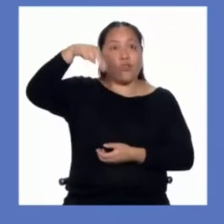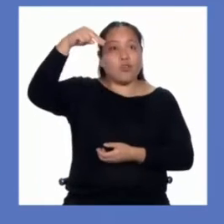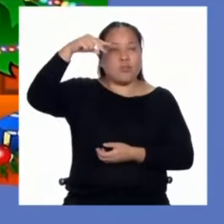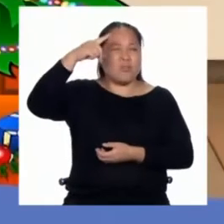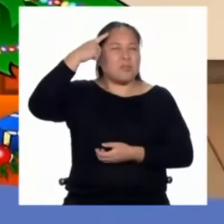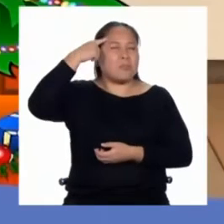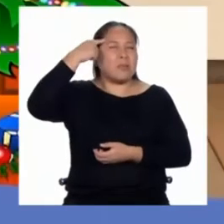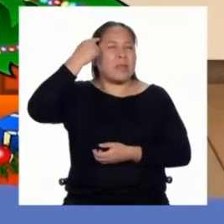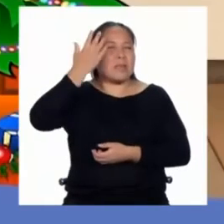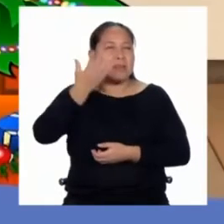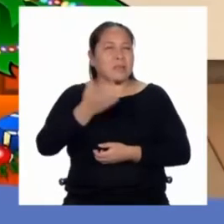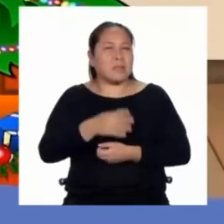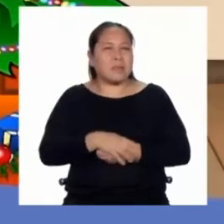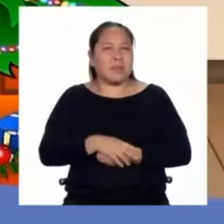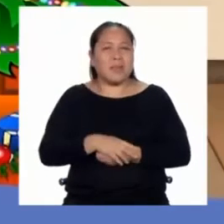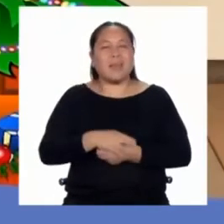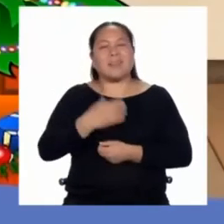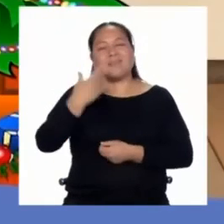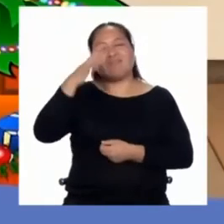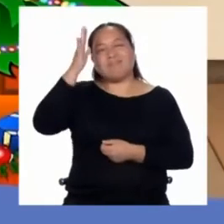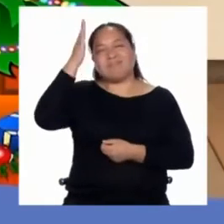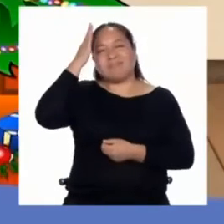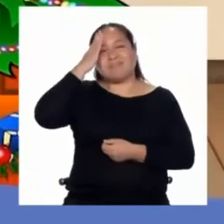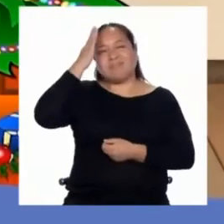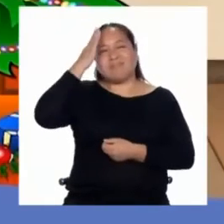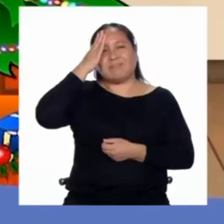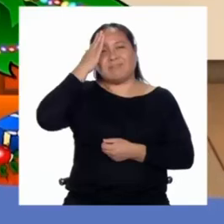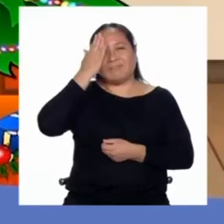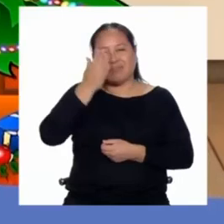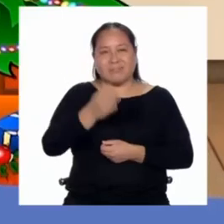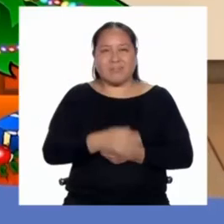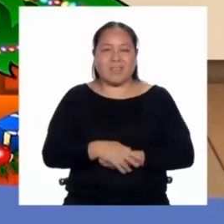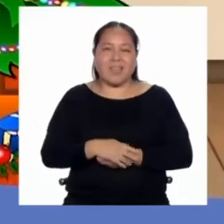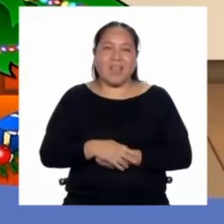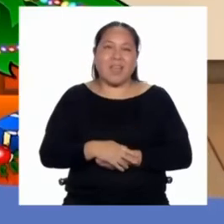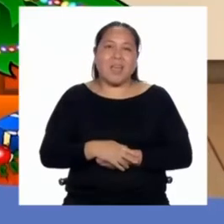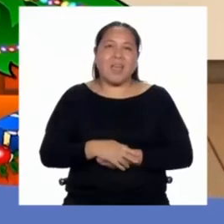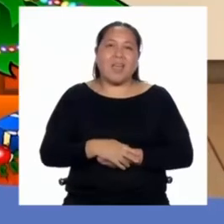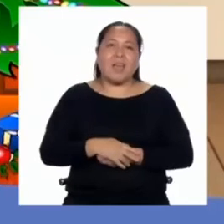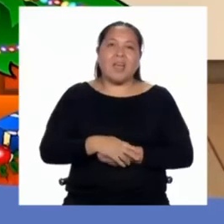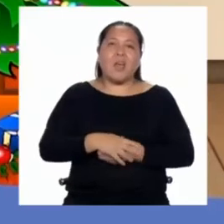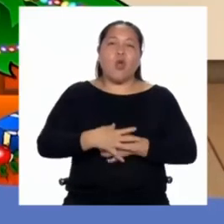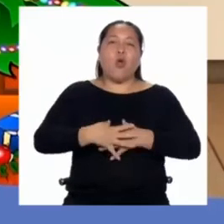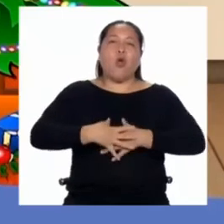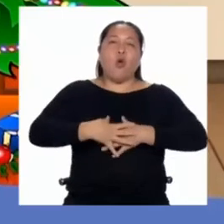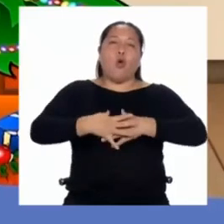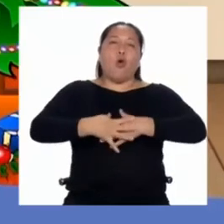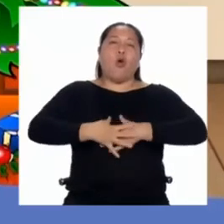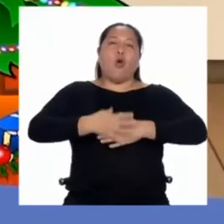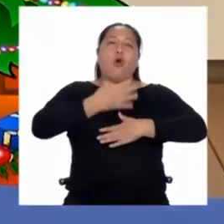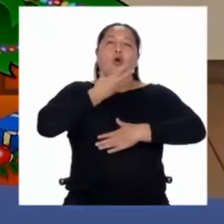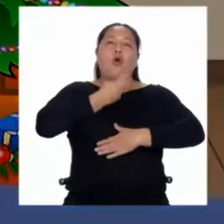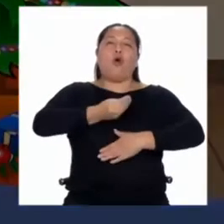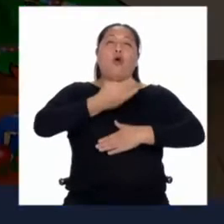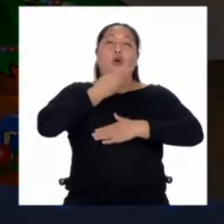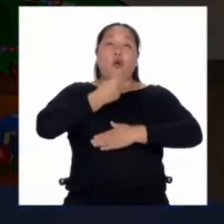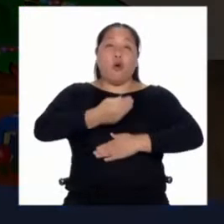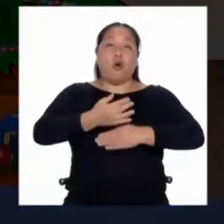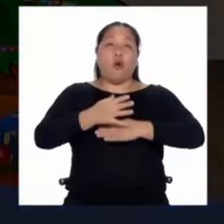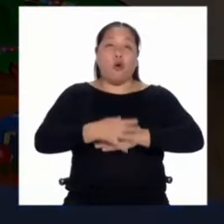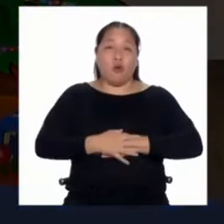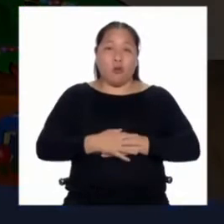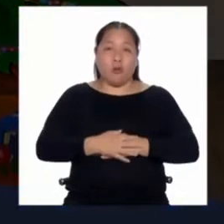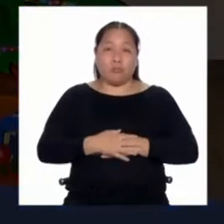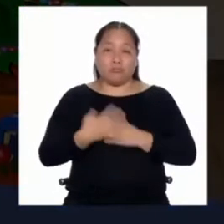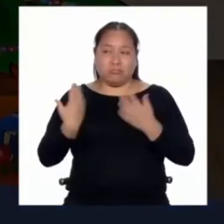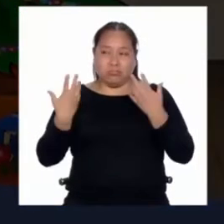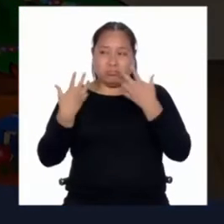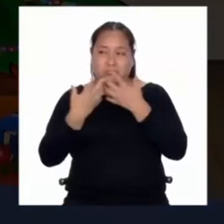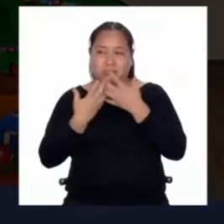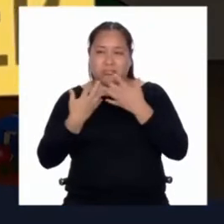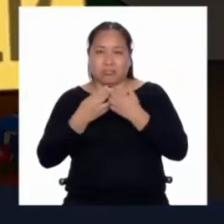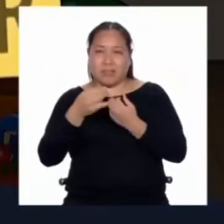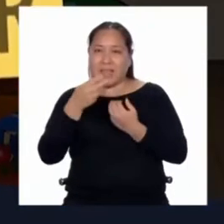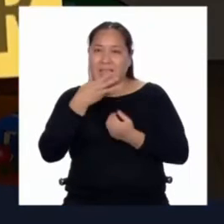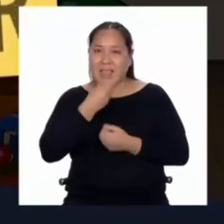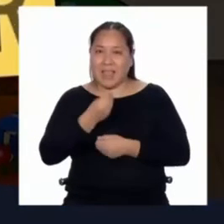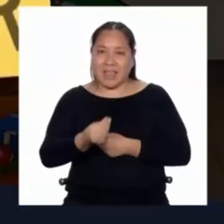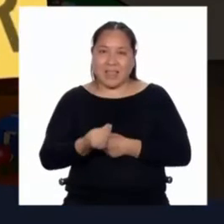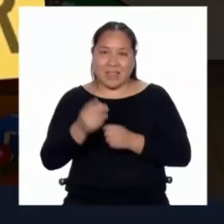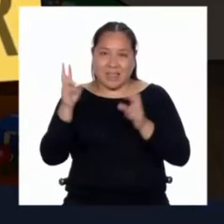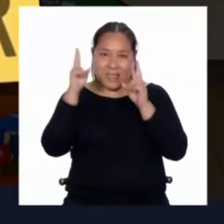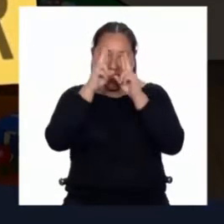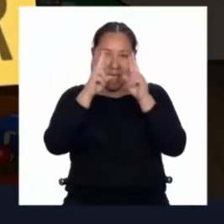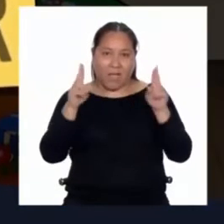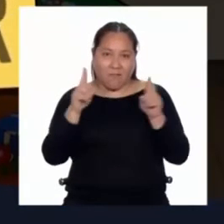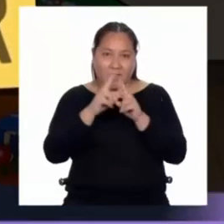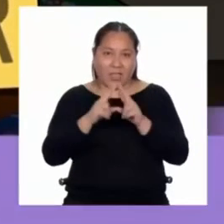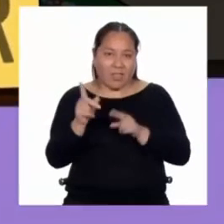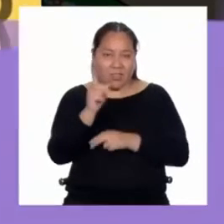mente? Ya sé, seguro Papá Noel y todo lo relacionado a la Navidad. Pero espera, hay muchas cosas más